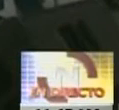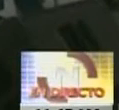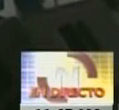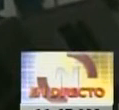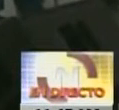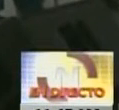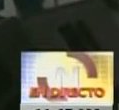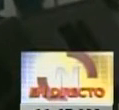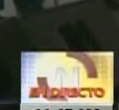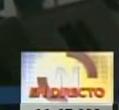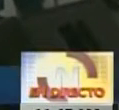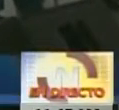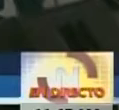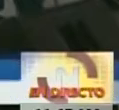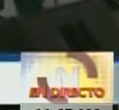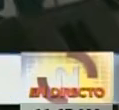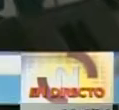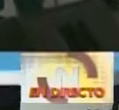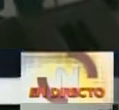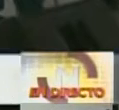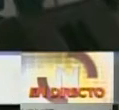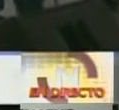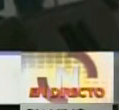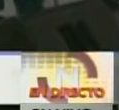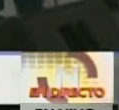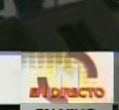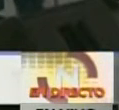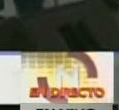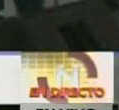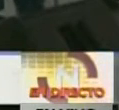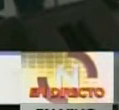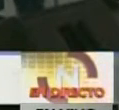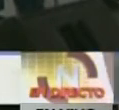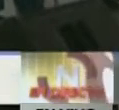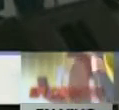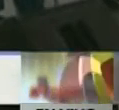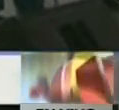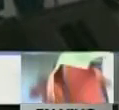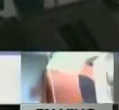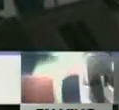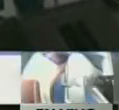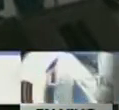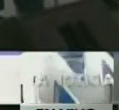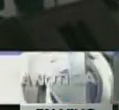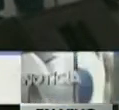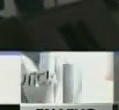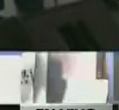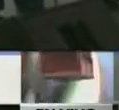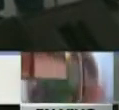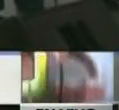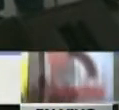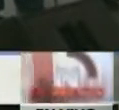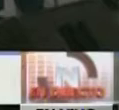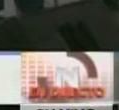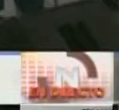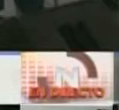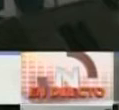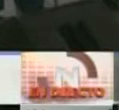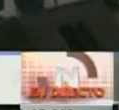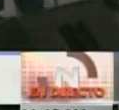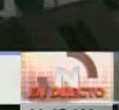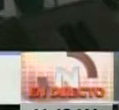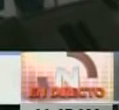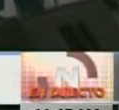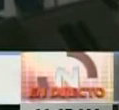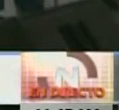Muy buenos días, Juan Carlos, y al pueblo venezolano que sintoniza el canal del Estado Venezolana de Televisión. Nosotros seguimos brindando cobertura